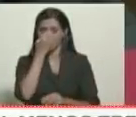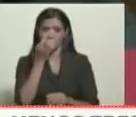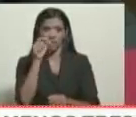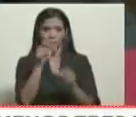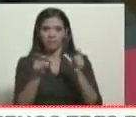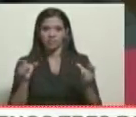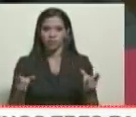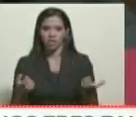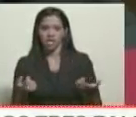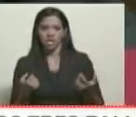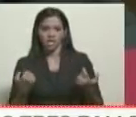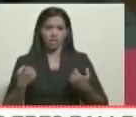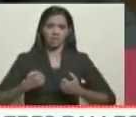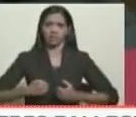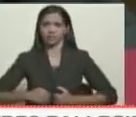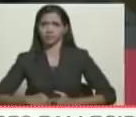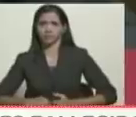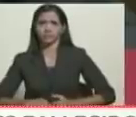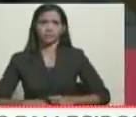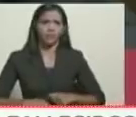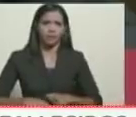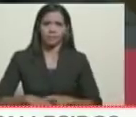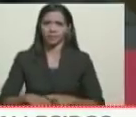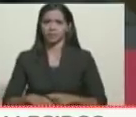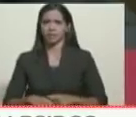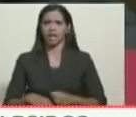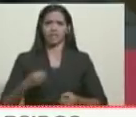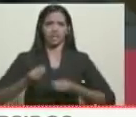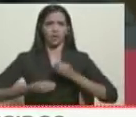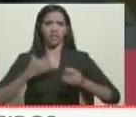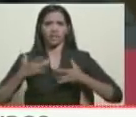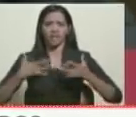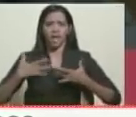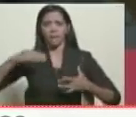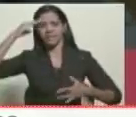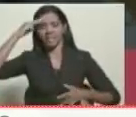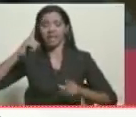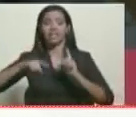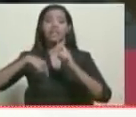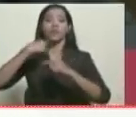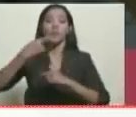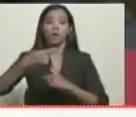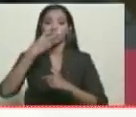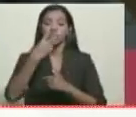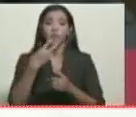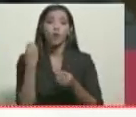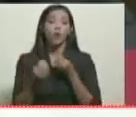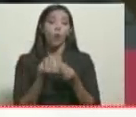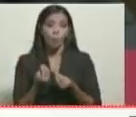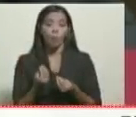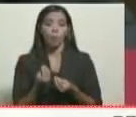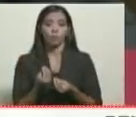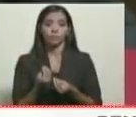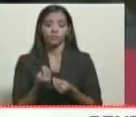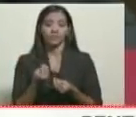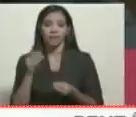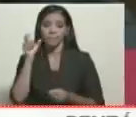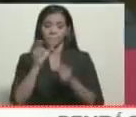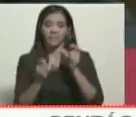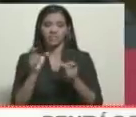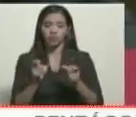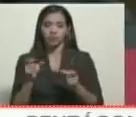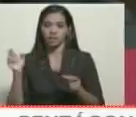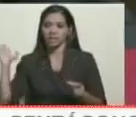enfrusada ahí cuadrándose, haciendo actividades de carácter militar, y luego vimos cómo los que llevaron a esa gente, a ese